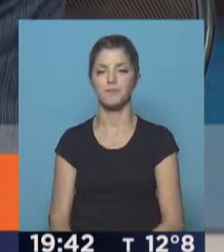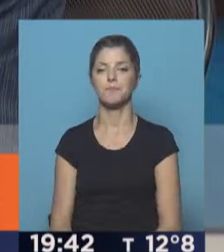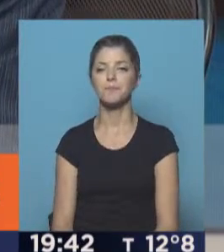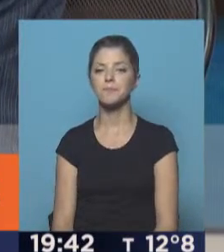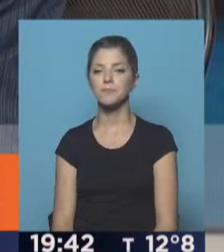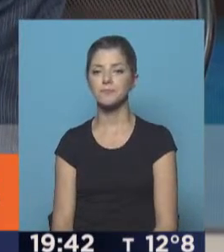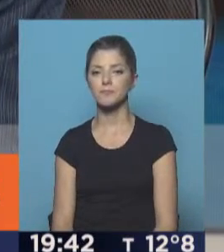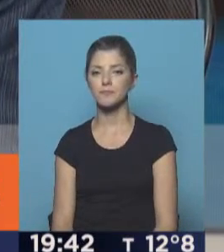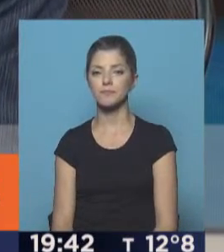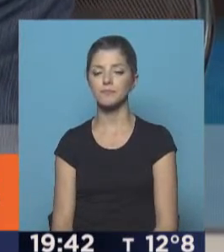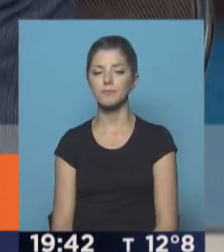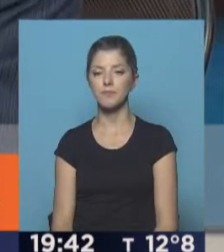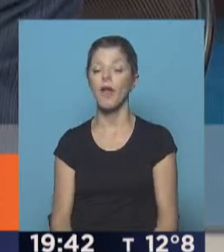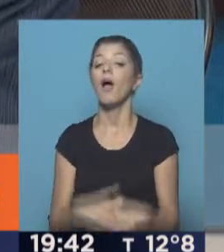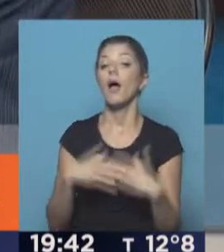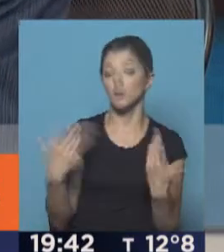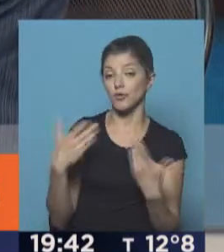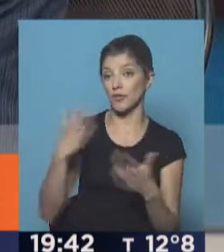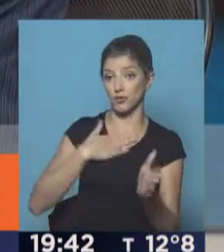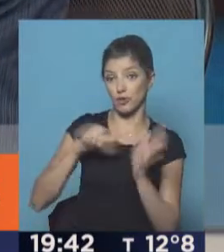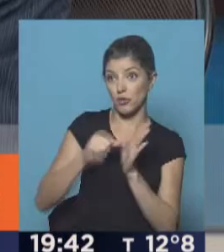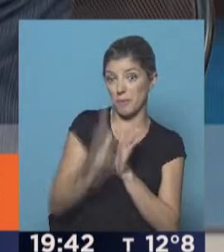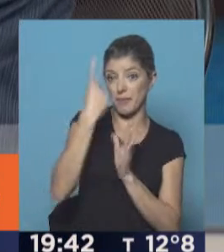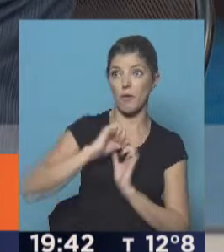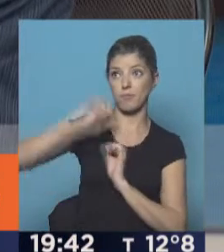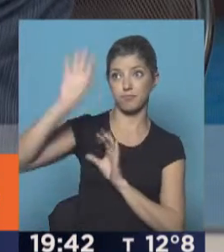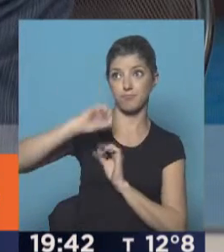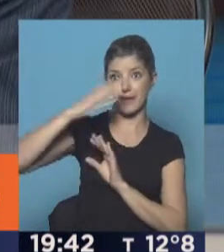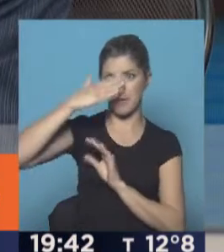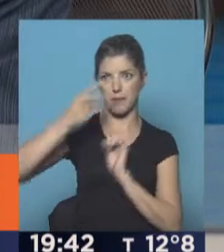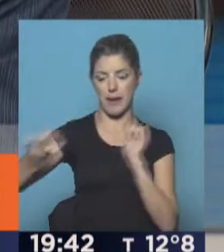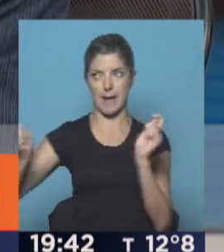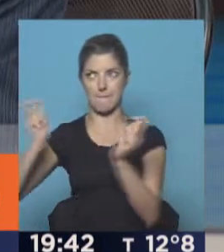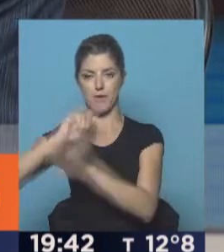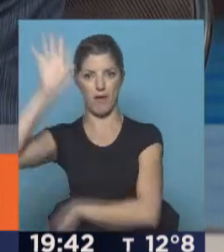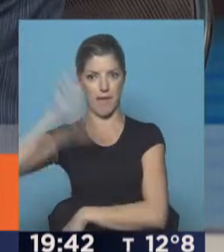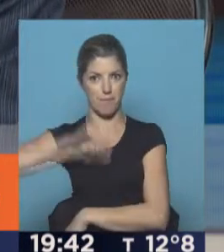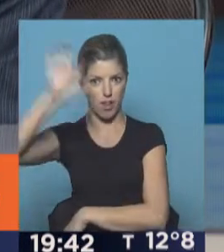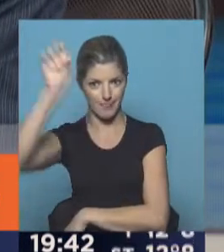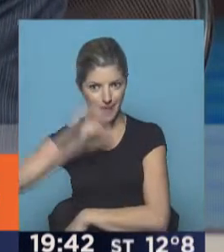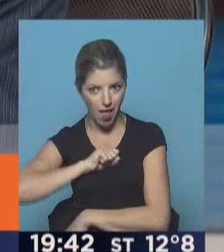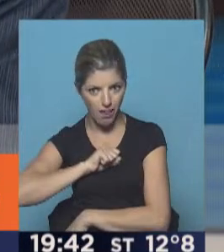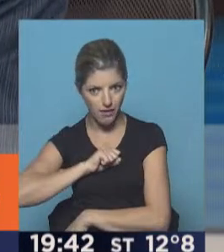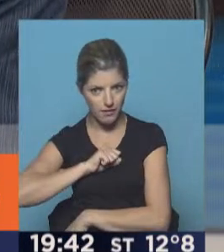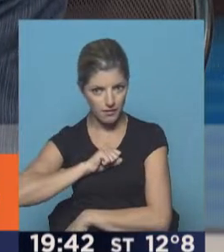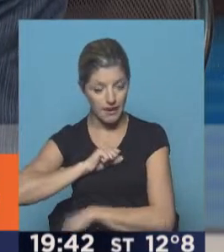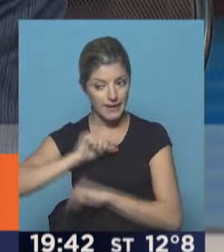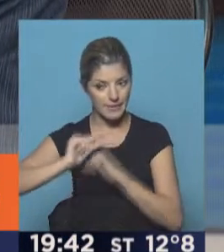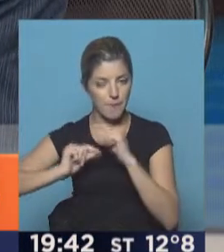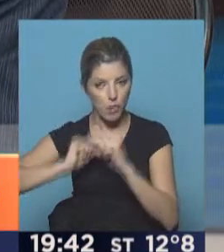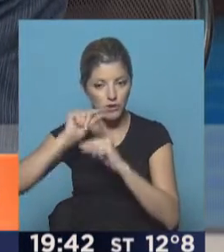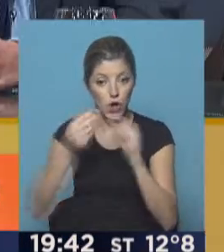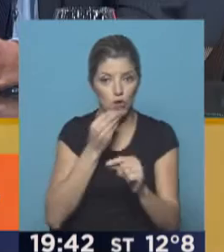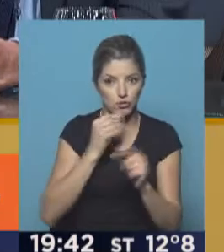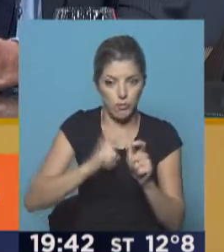hicieron que de ser un país exportador seamos un país importador, y fue creciendo tanto la demanda,